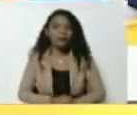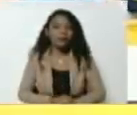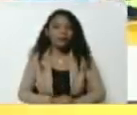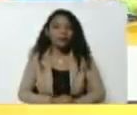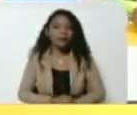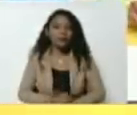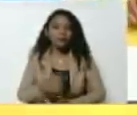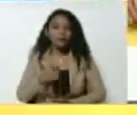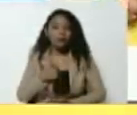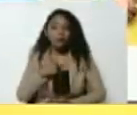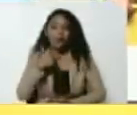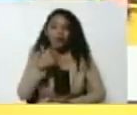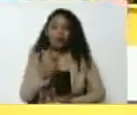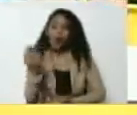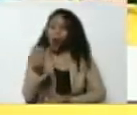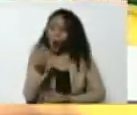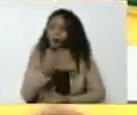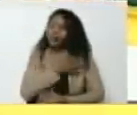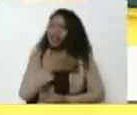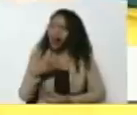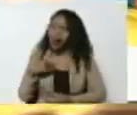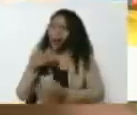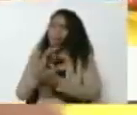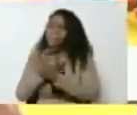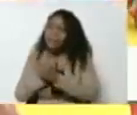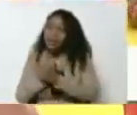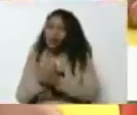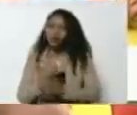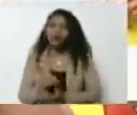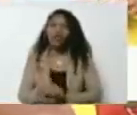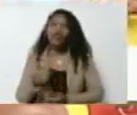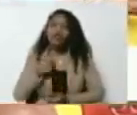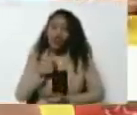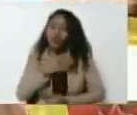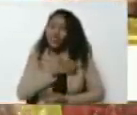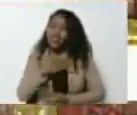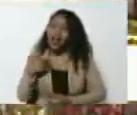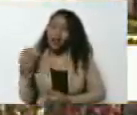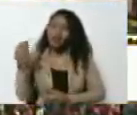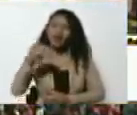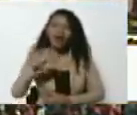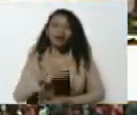Y yo le decía, ¿cómo te quiero, amigo? Y él me decía, yo te quiero más.